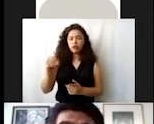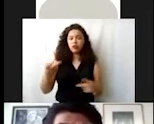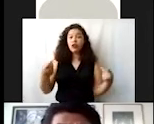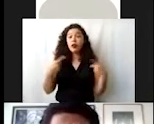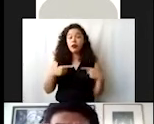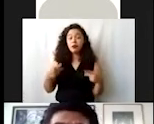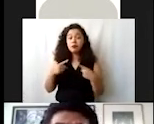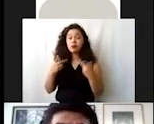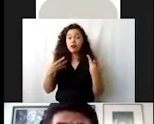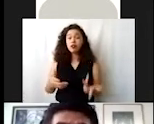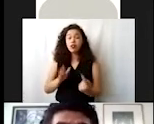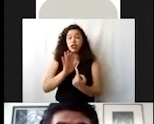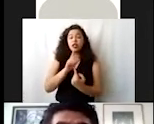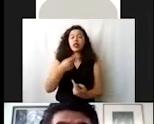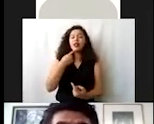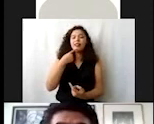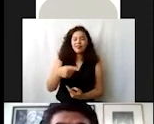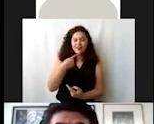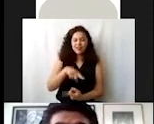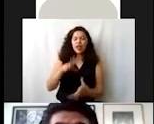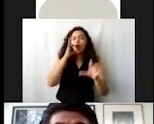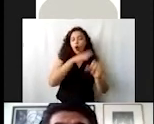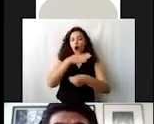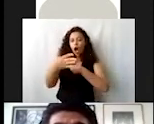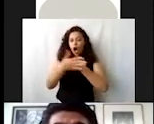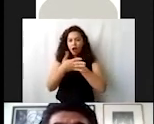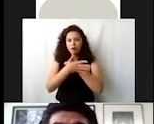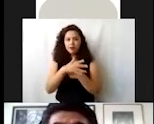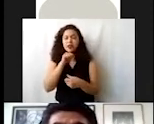la presentación de declaraciones o avisos, ¿sí?